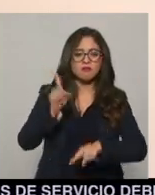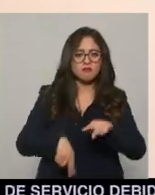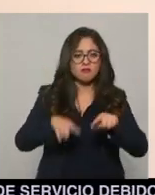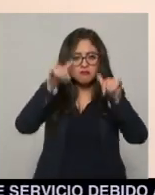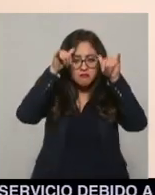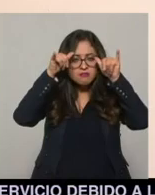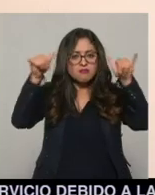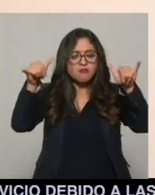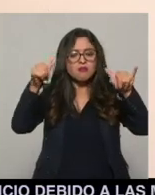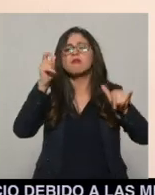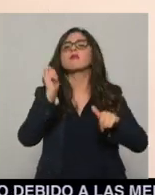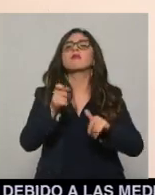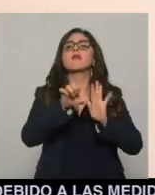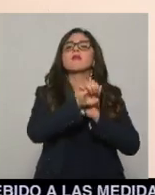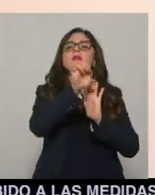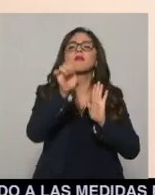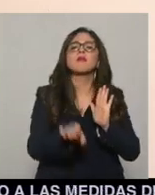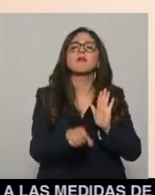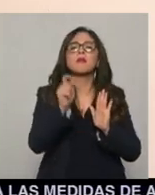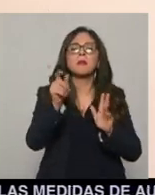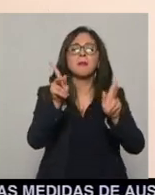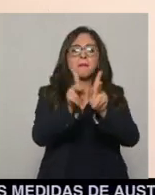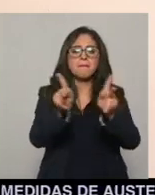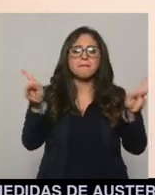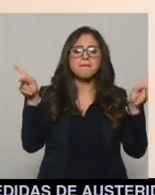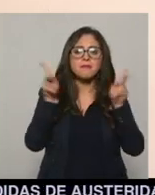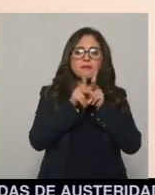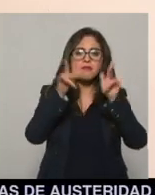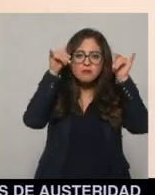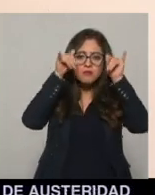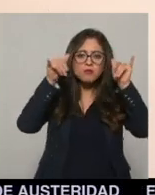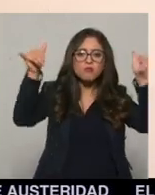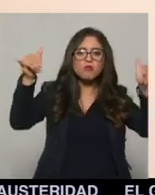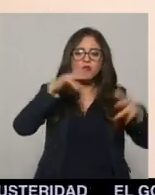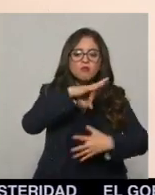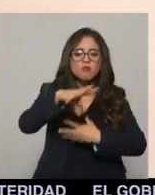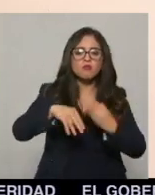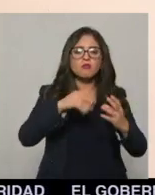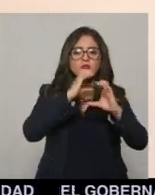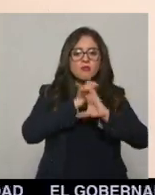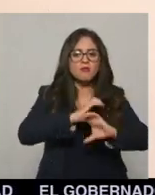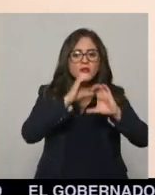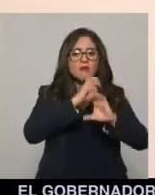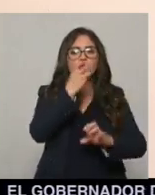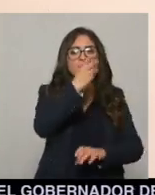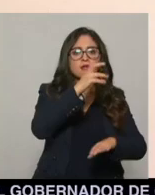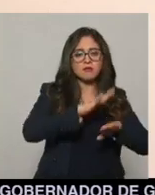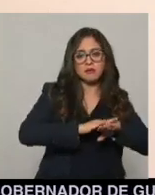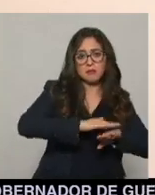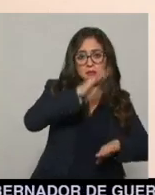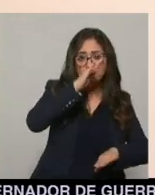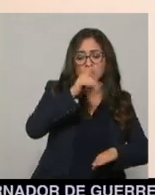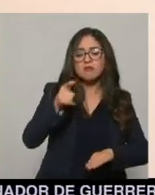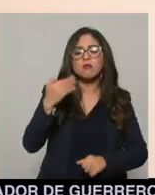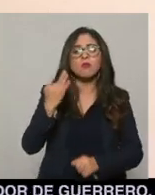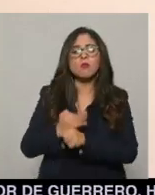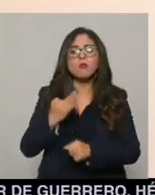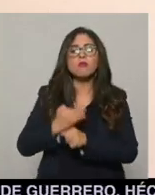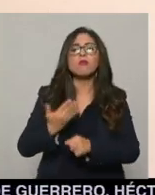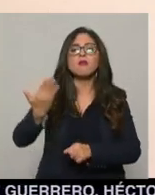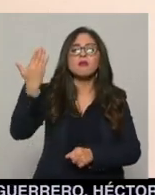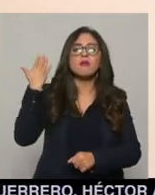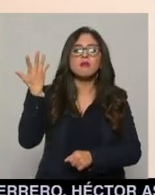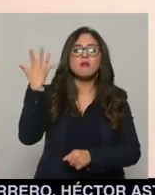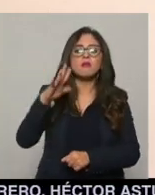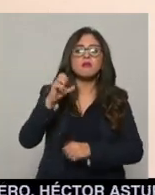de cuánto ganaría una plaza de toros convertida en centro de espectáculos. Y era 5 veces más que lo que actualmente hace 10 años